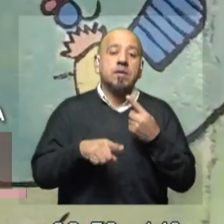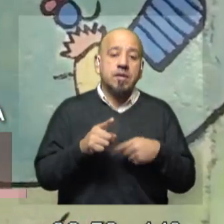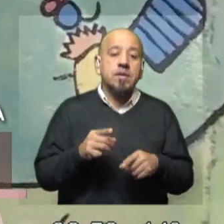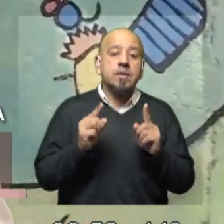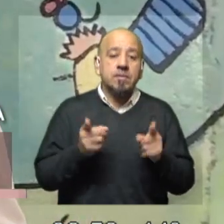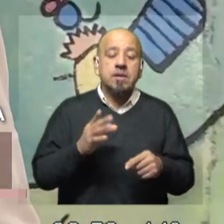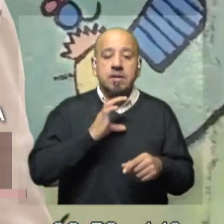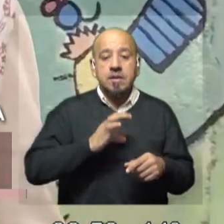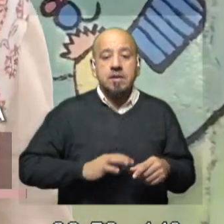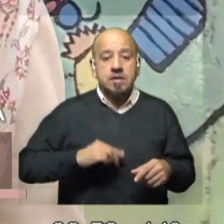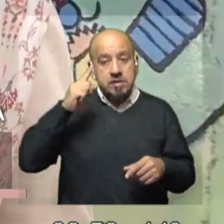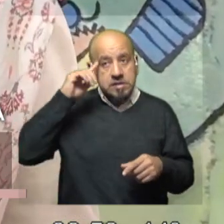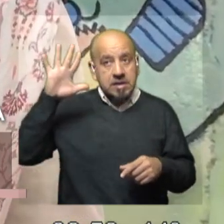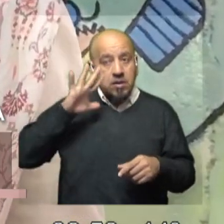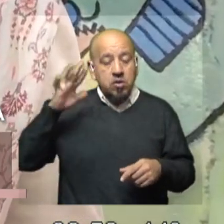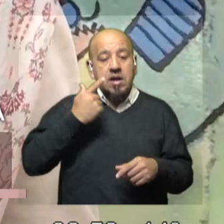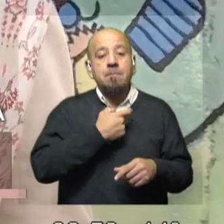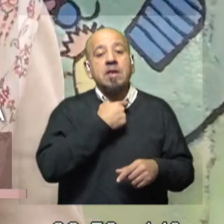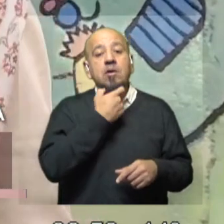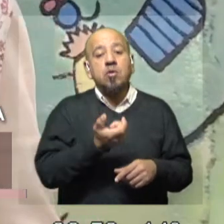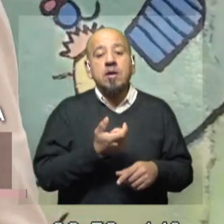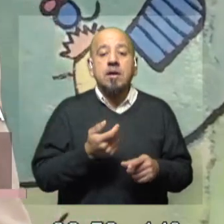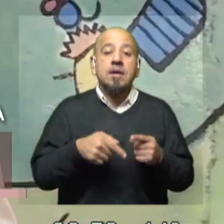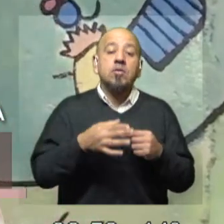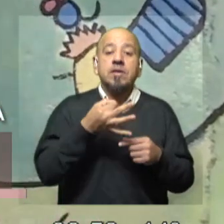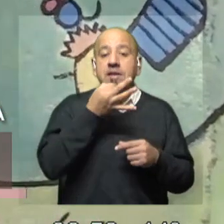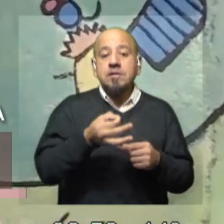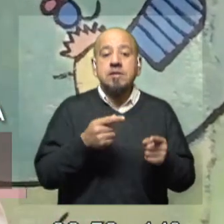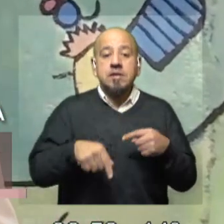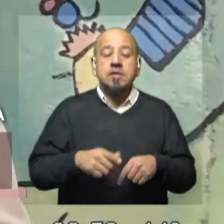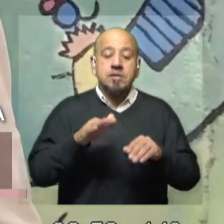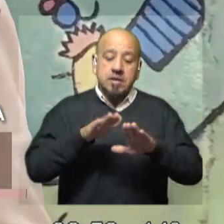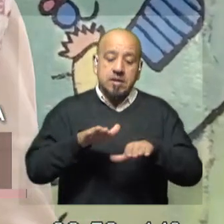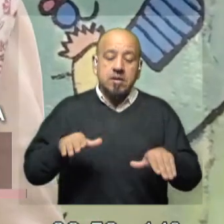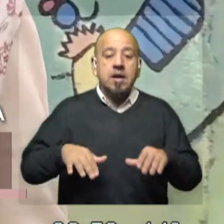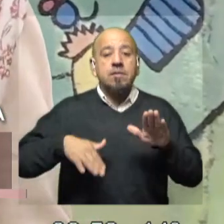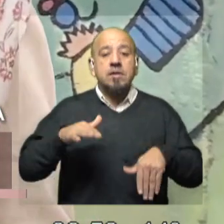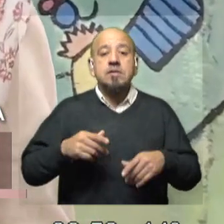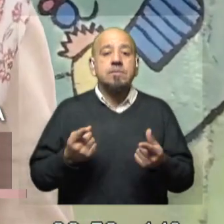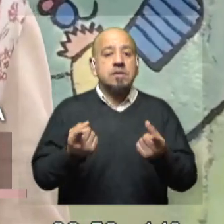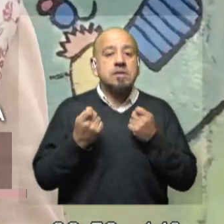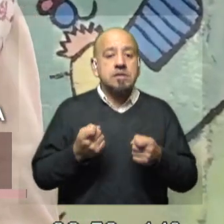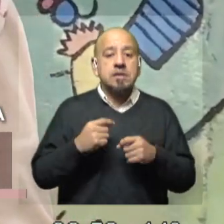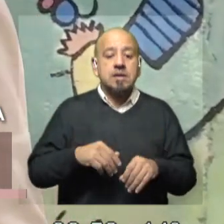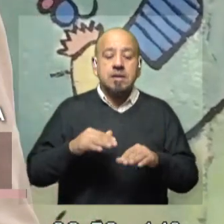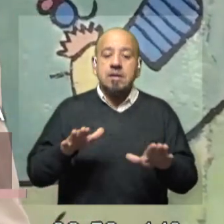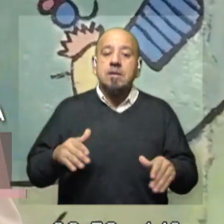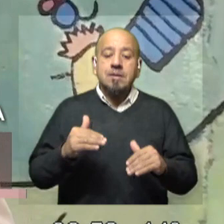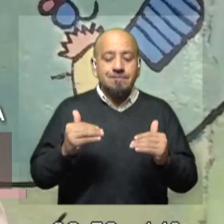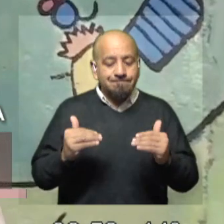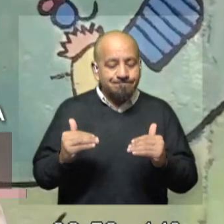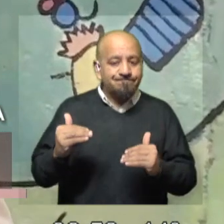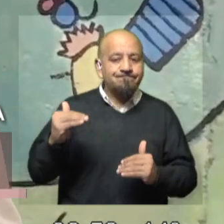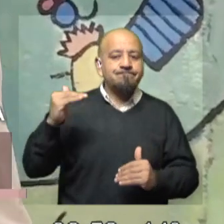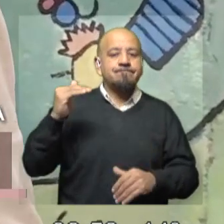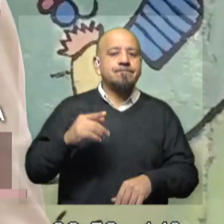características psicológicas y pedagógicas del niño, que nos estaba diciendo que el niño a veces necesita más tiempo para madurar. Tenemos un